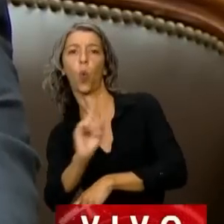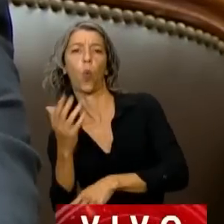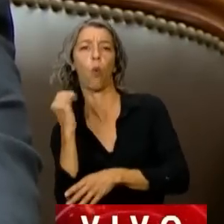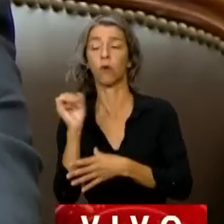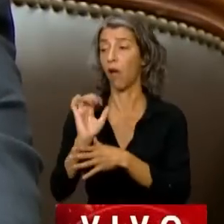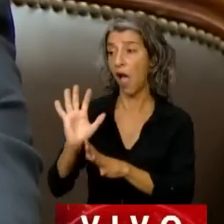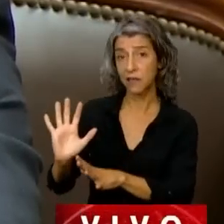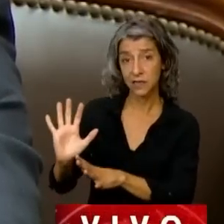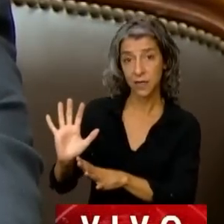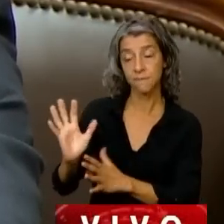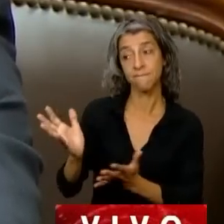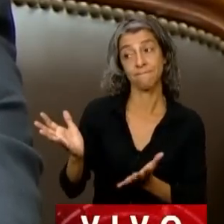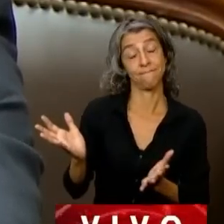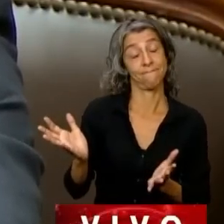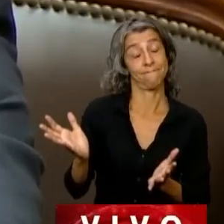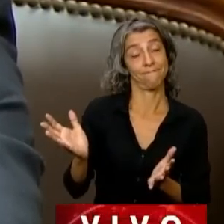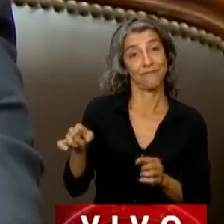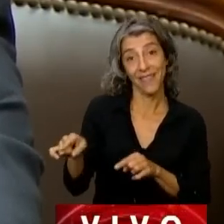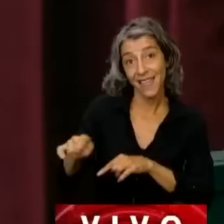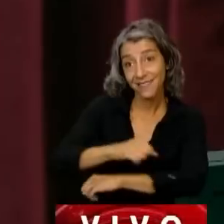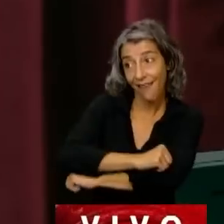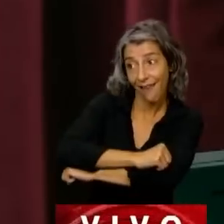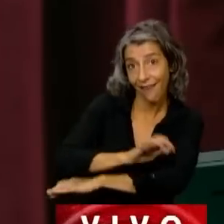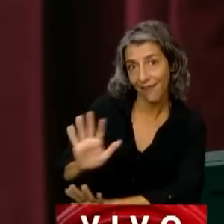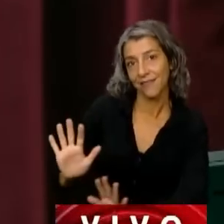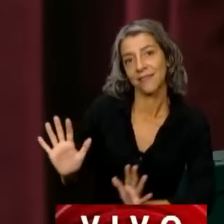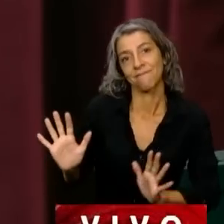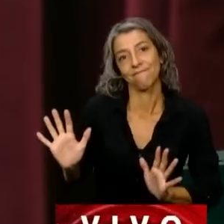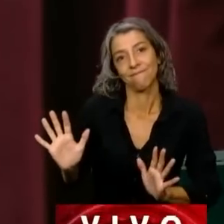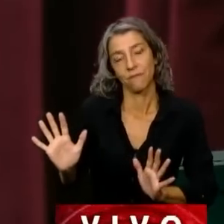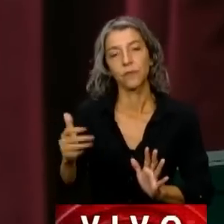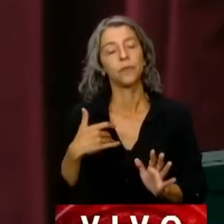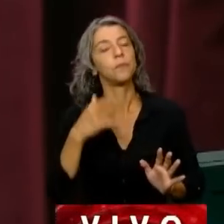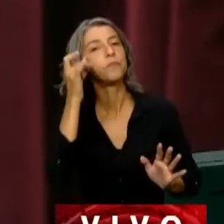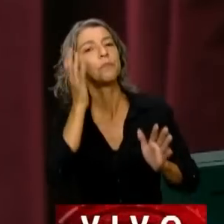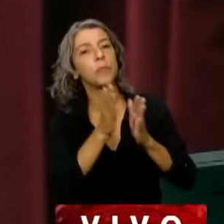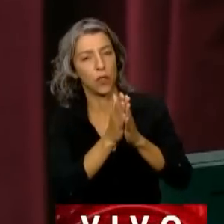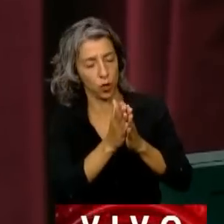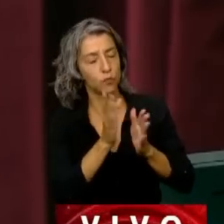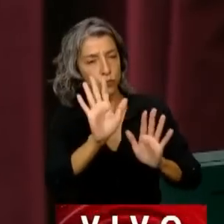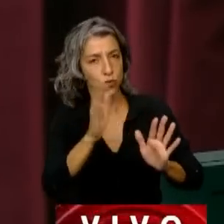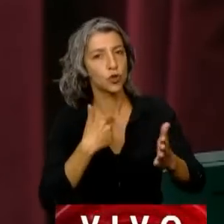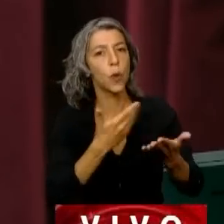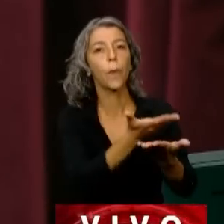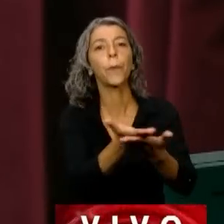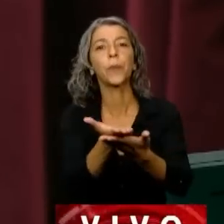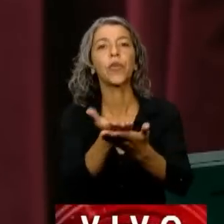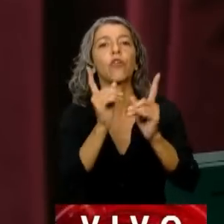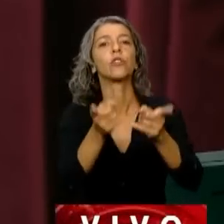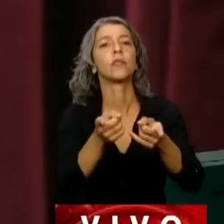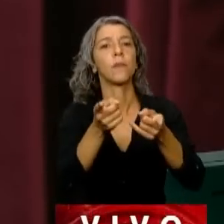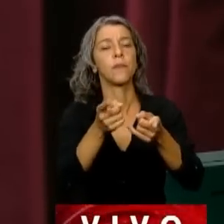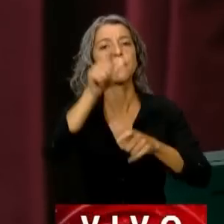gracias, diputado Martínez. Gracias, perdón, diputado. Perdón, diputado. Yo les pido a las personas que están presentes en las bandejas que mantengan